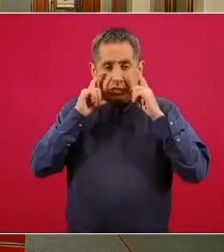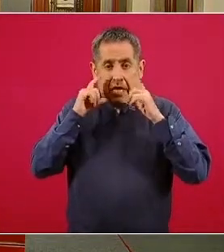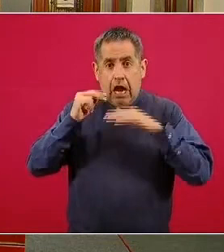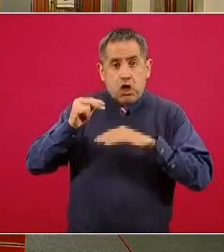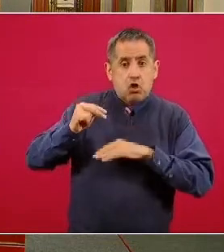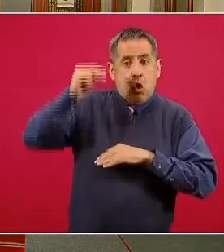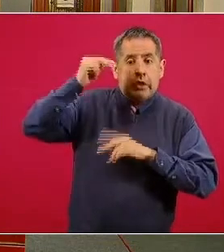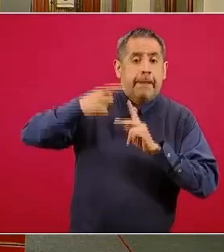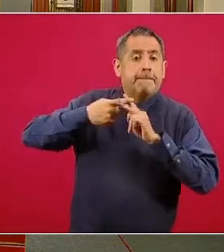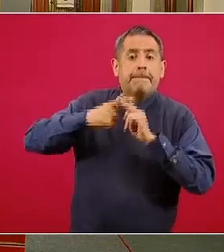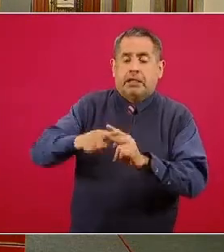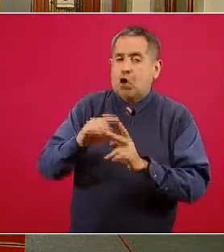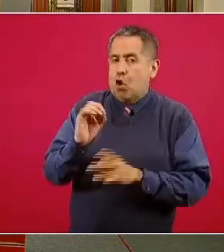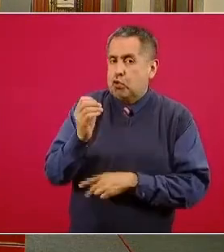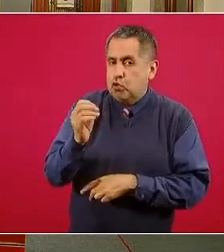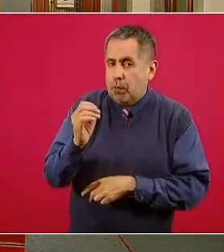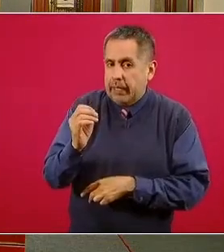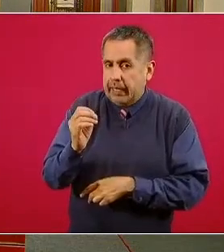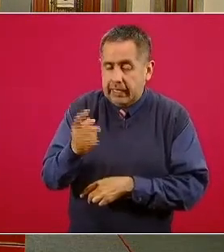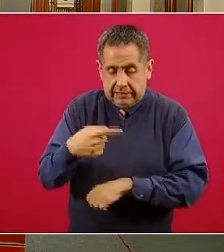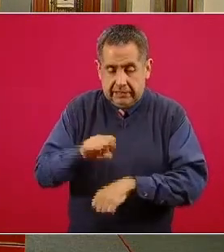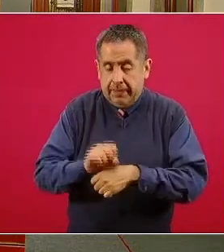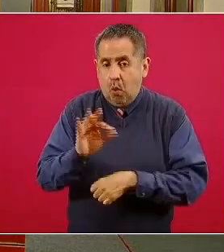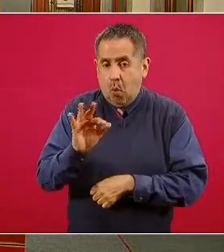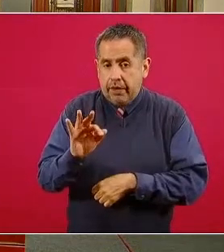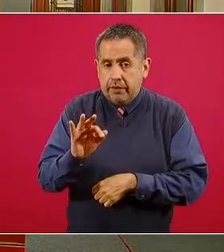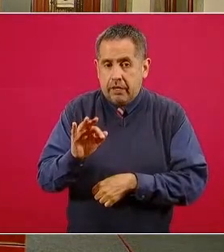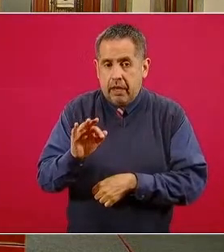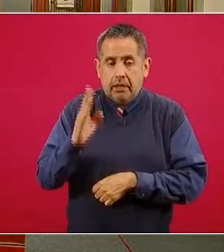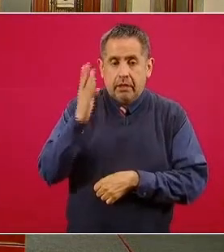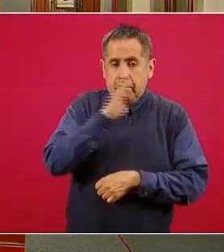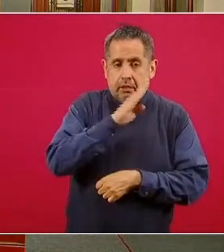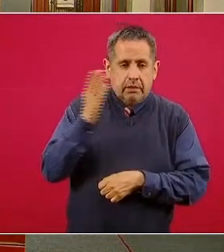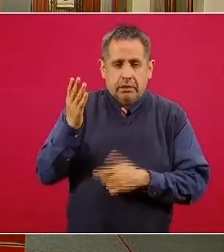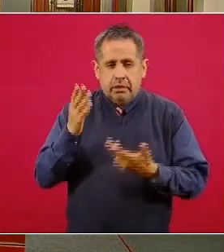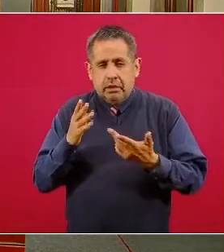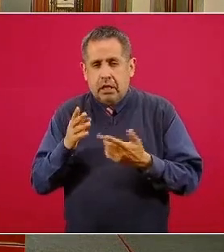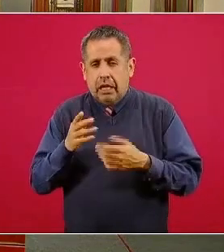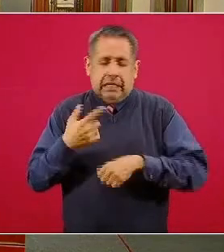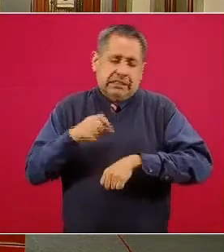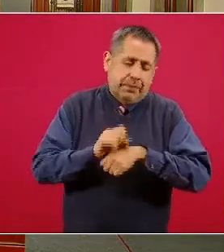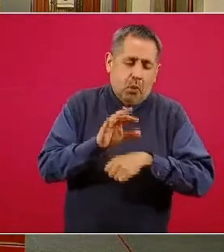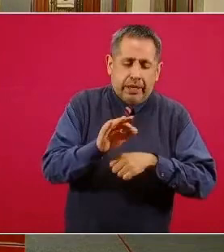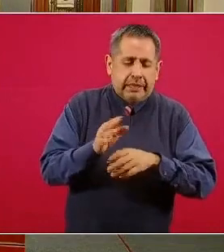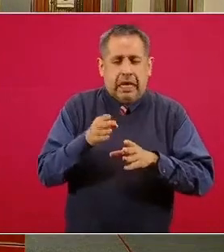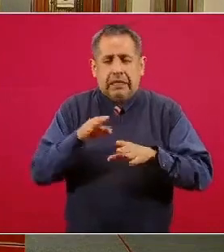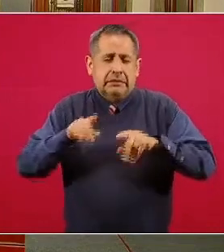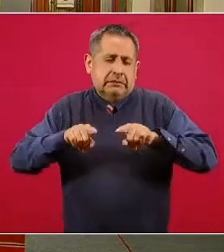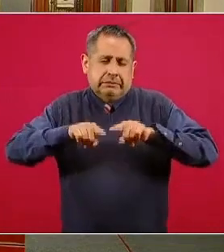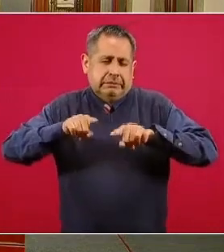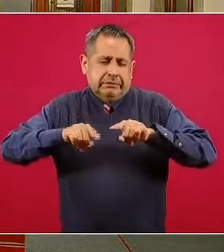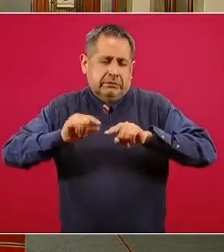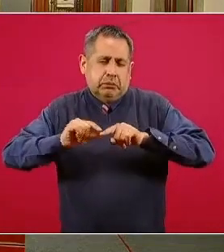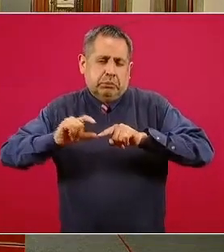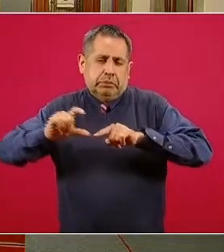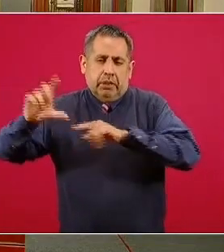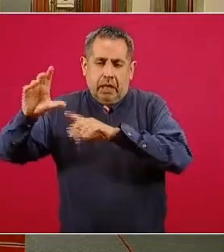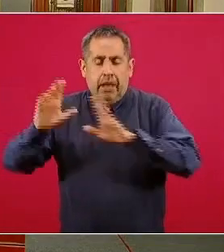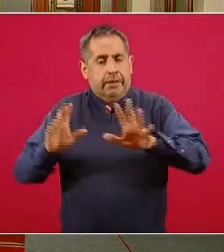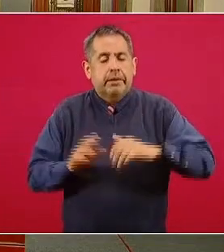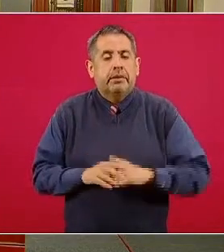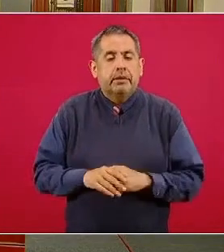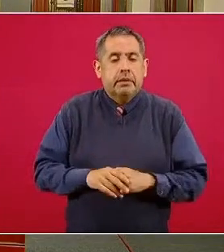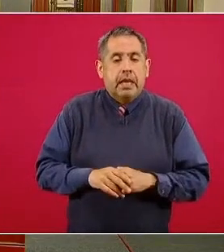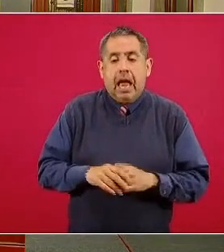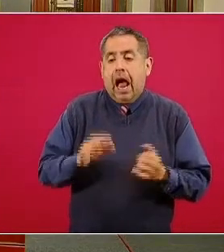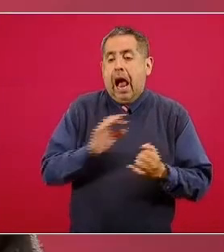norte inicia en octubre, en la semana 40 del año. Es arbitrario que uno diga exactamente la semana 40, en realidad es un proceso gradual, y termina